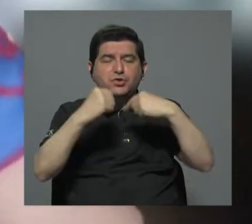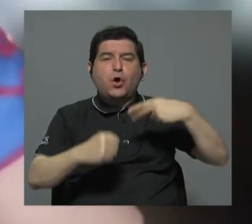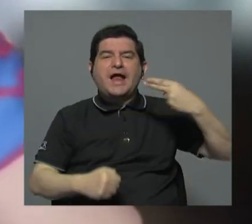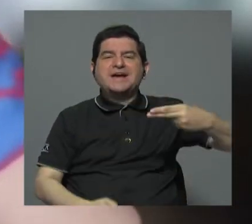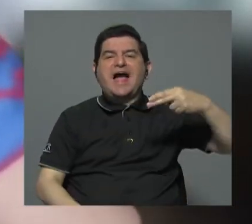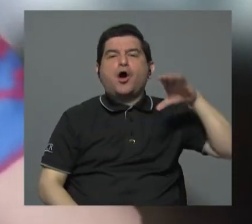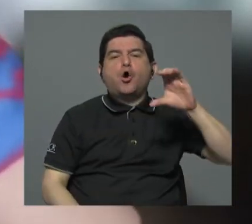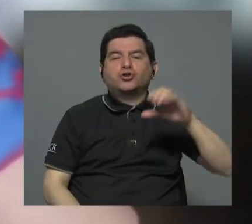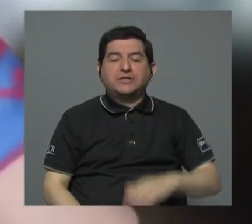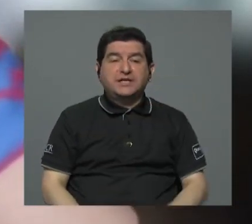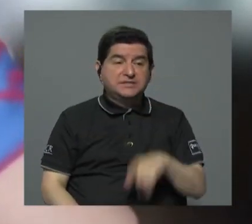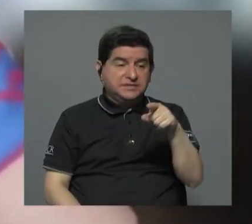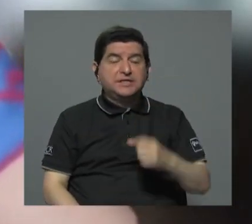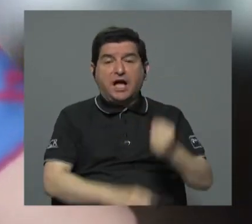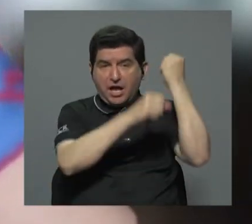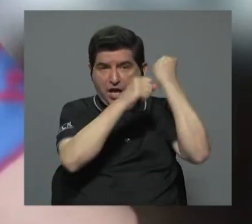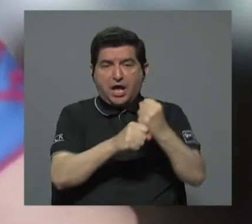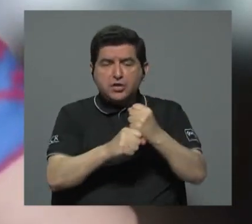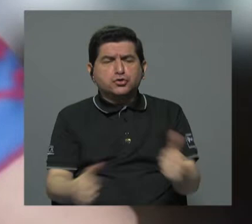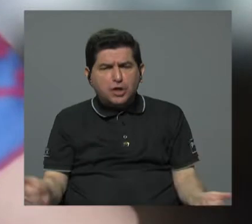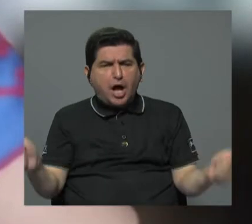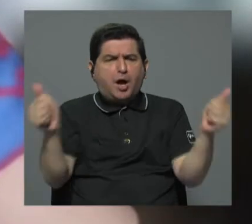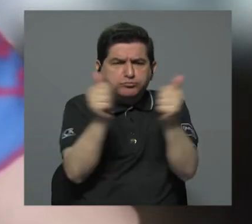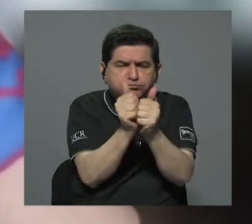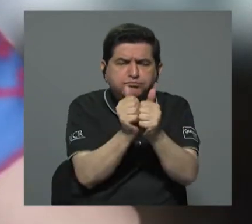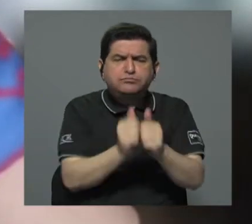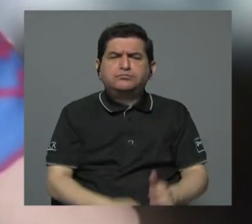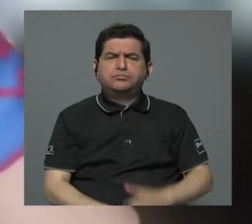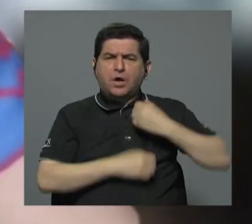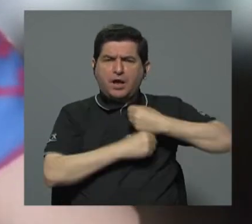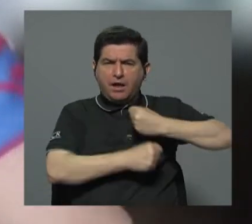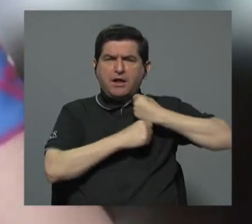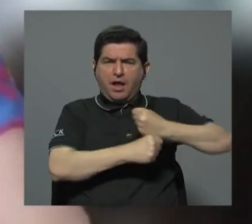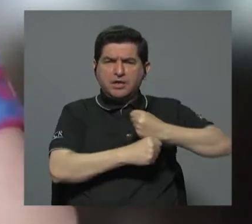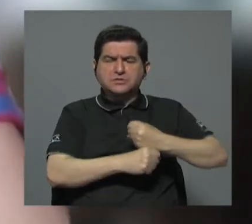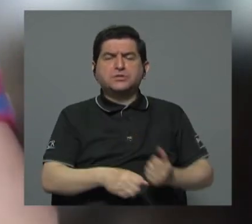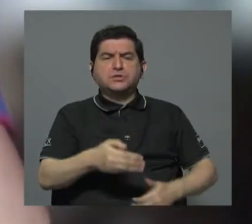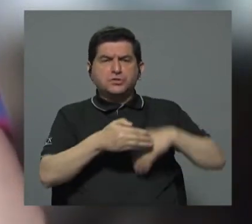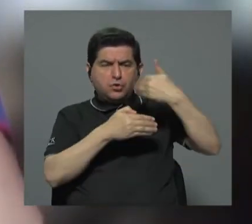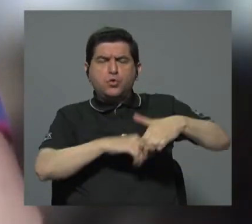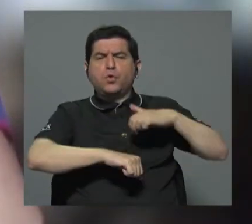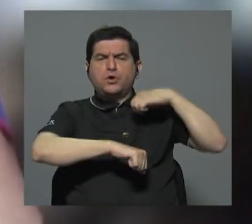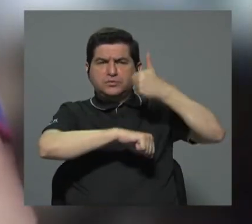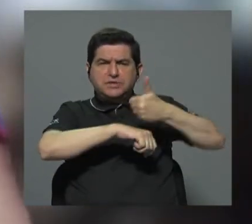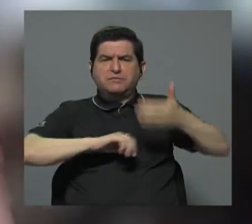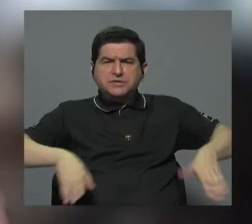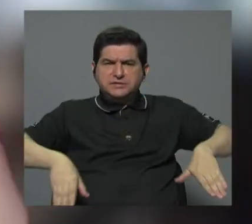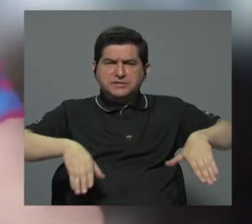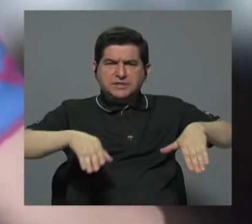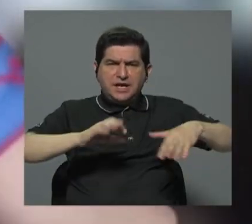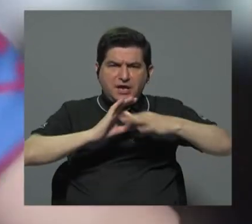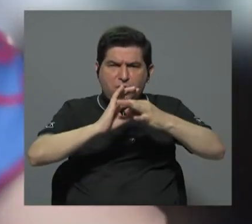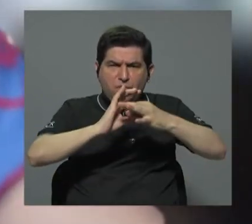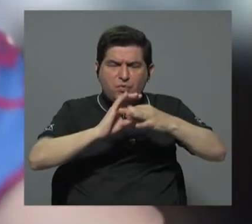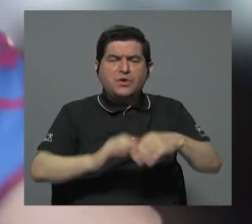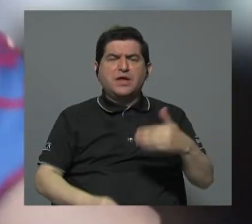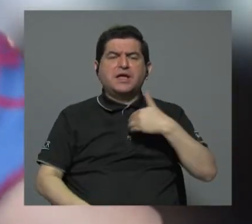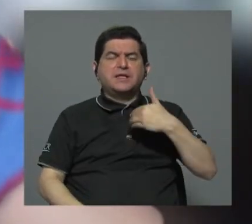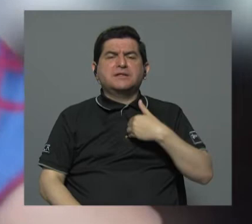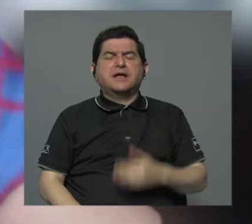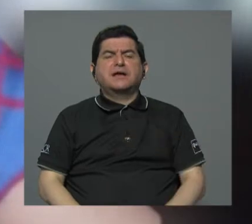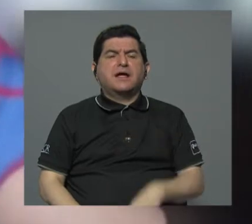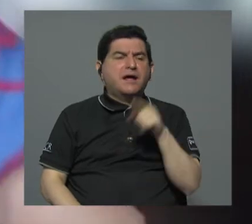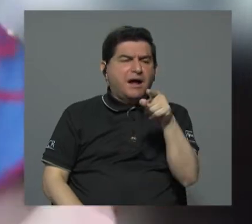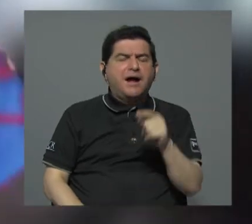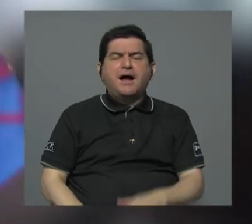Si son conquistados, se suman a las tropas de los españoles para establecer alianzas y luego recibir privilegios.